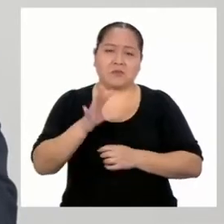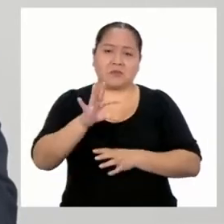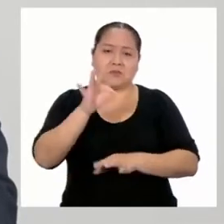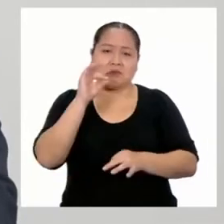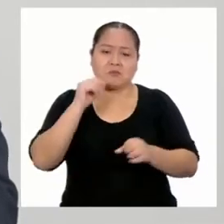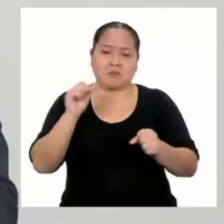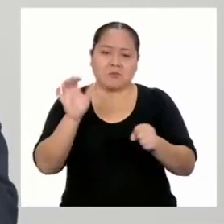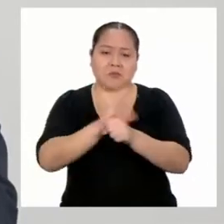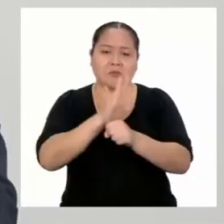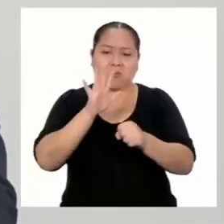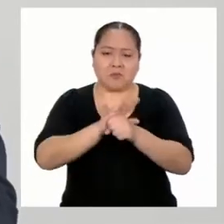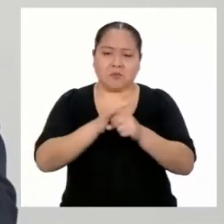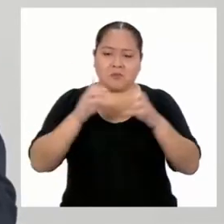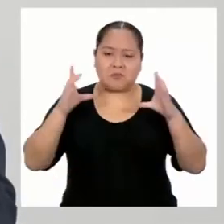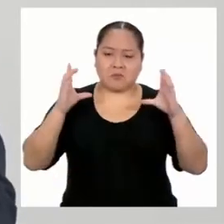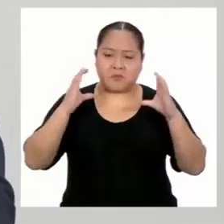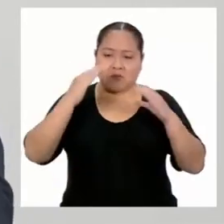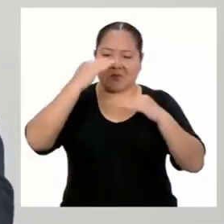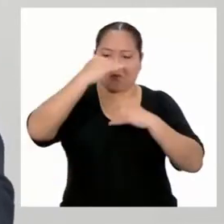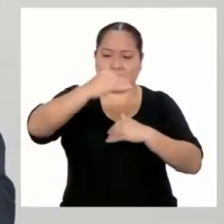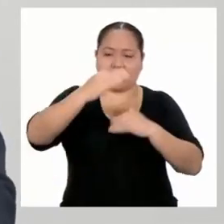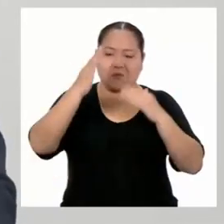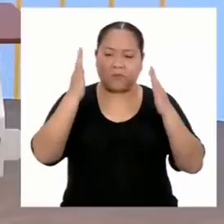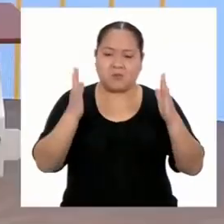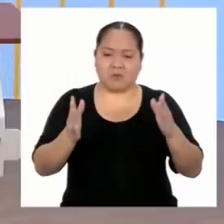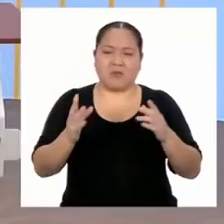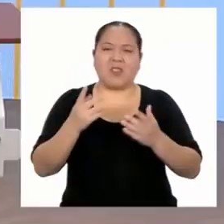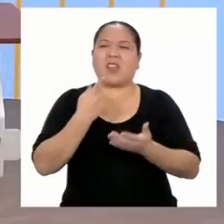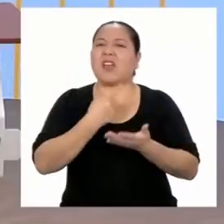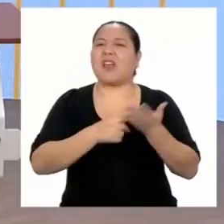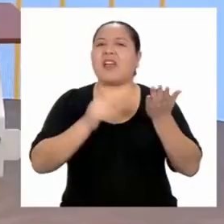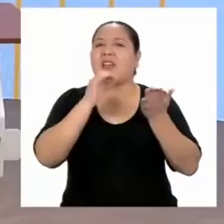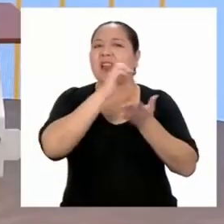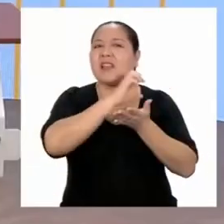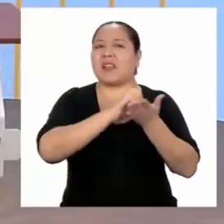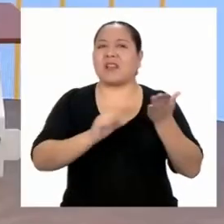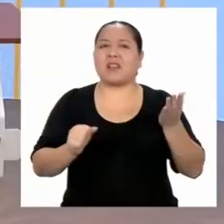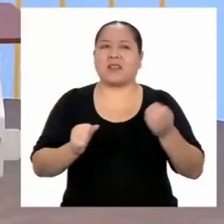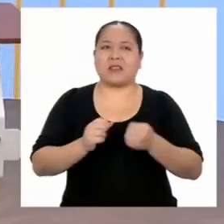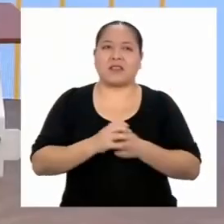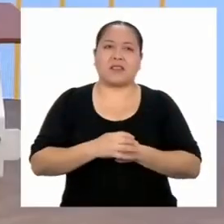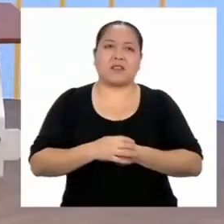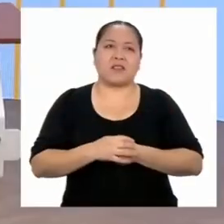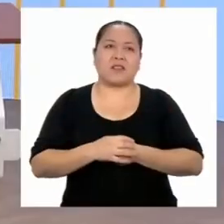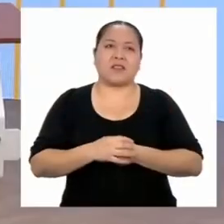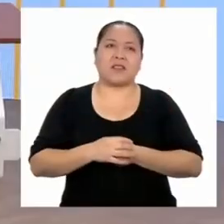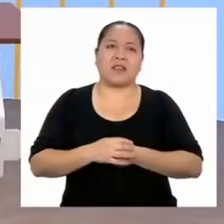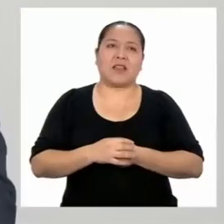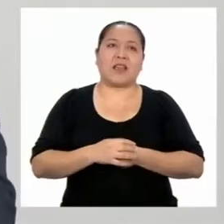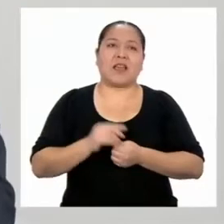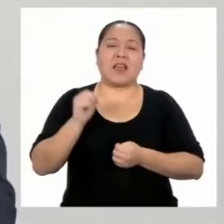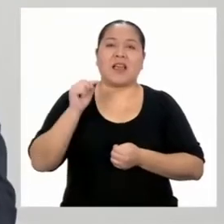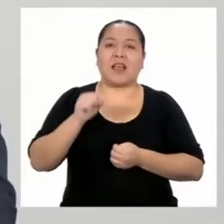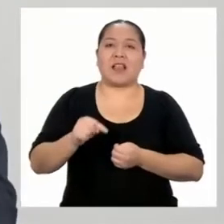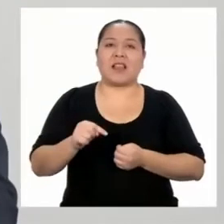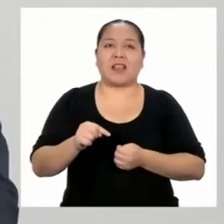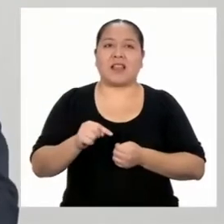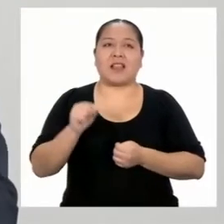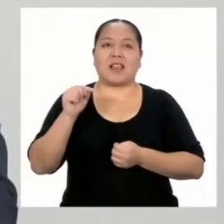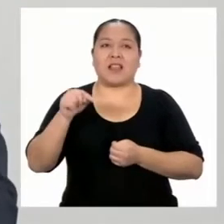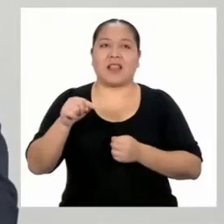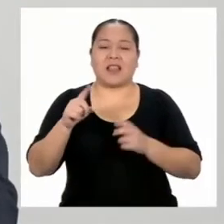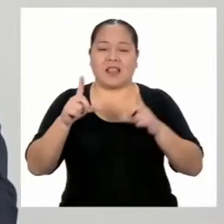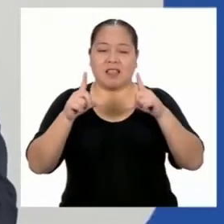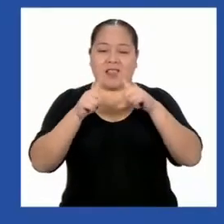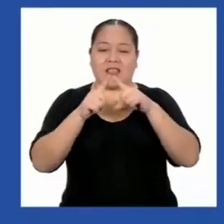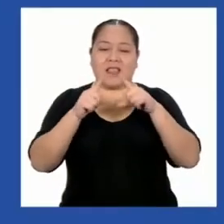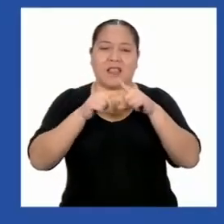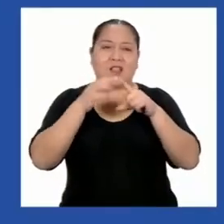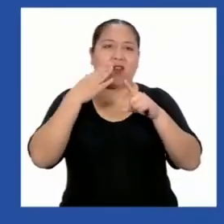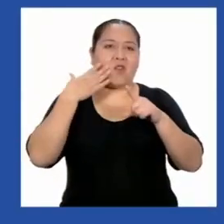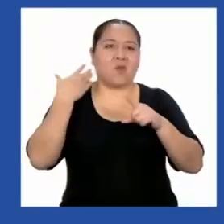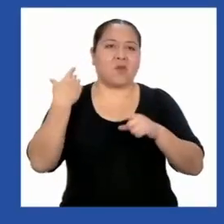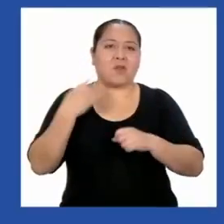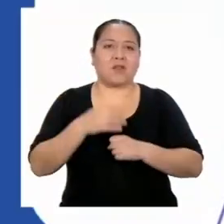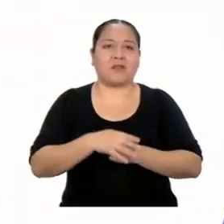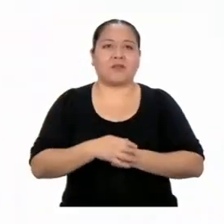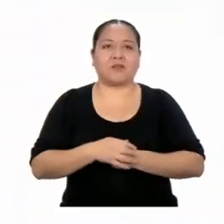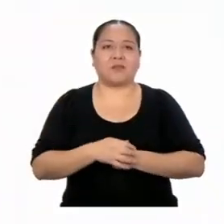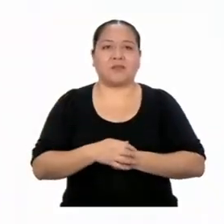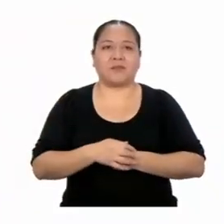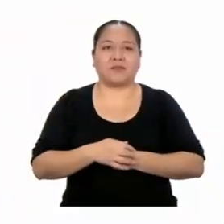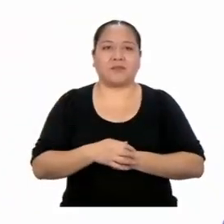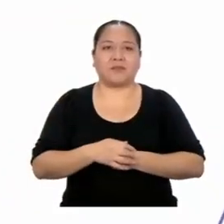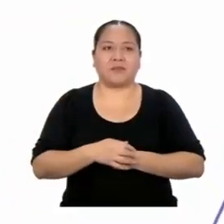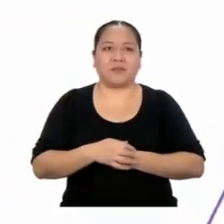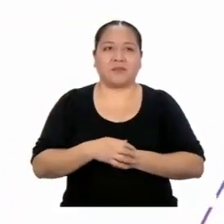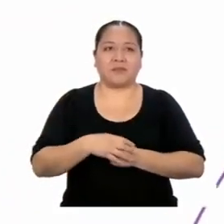cuadrado. ¿Qué es lo que le restarías? El área del triángulo blanco. Vamos a resolver eso entonces.